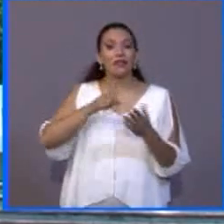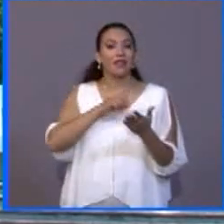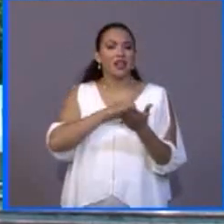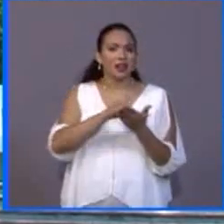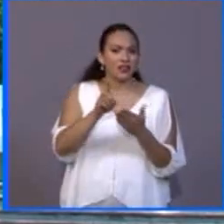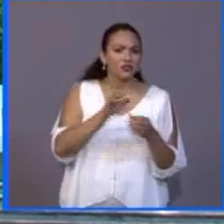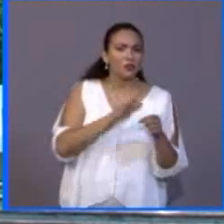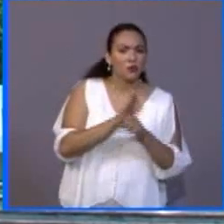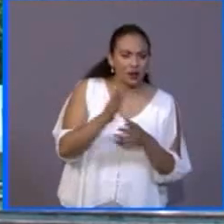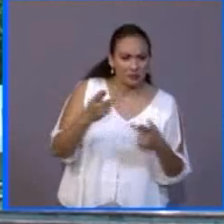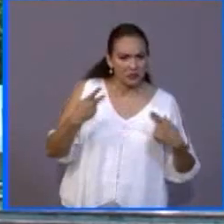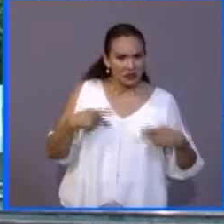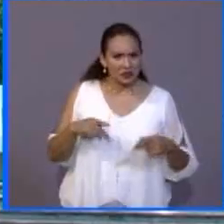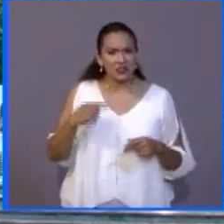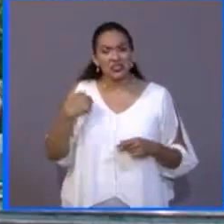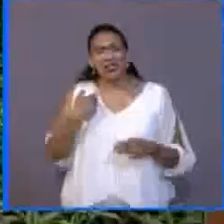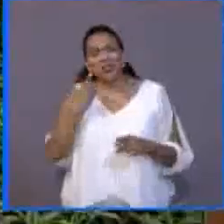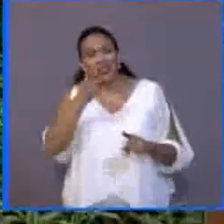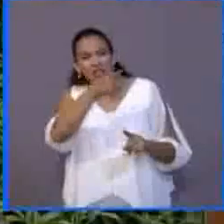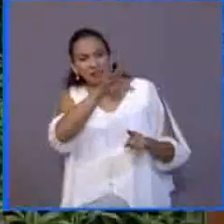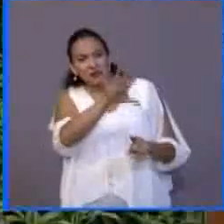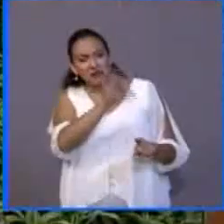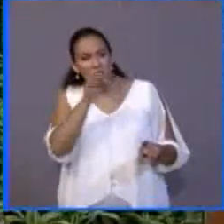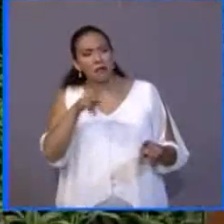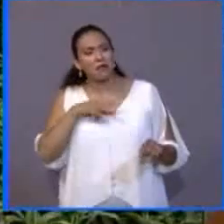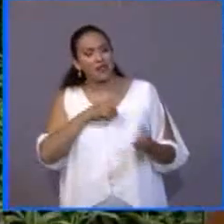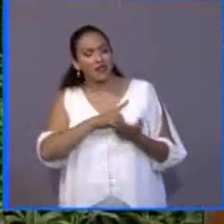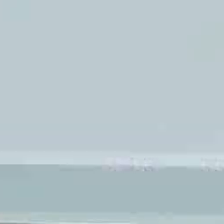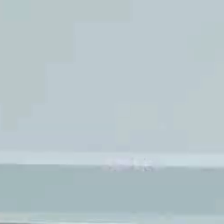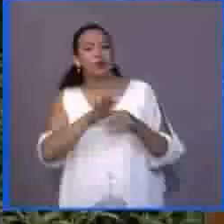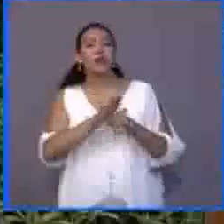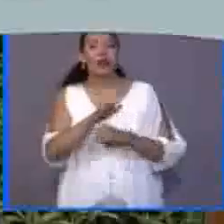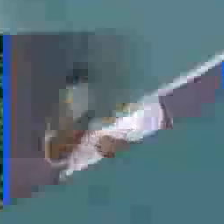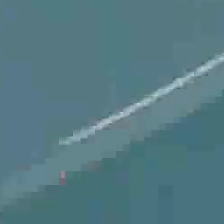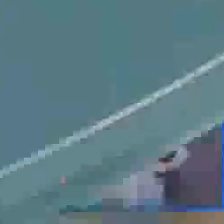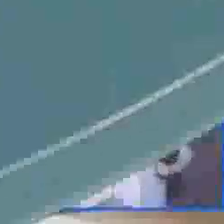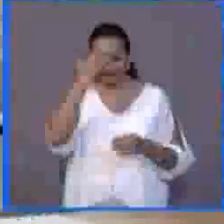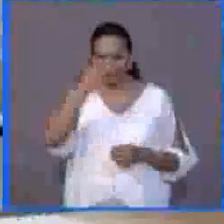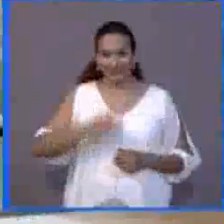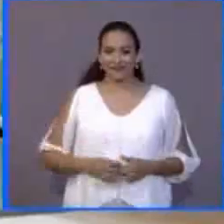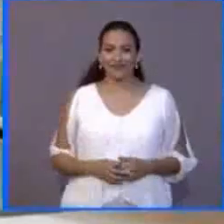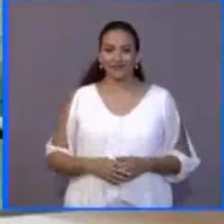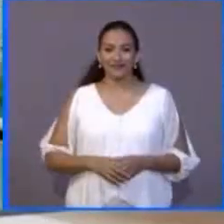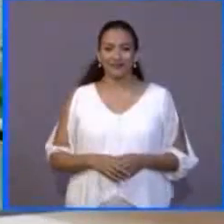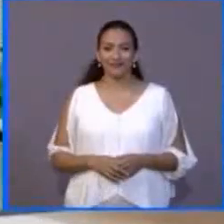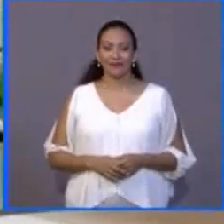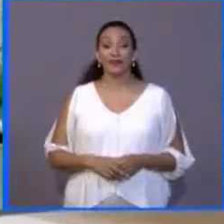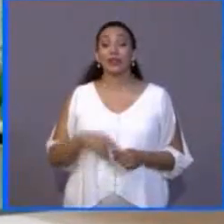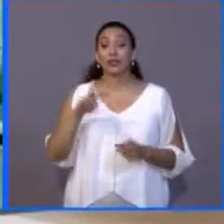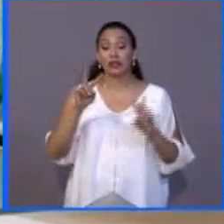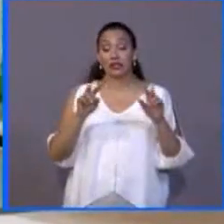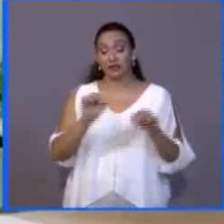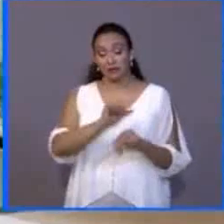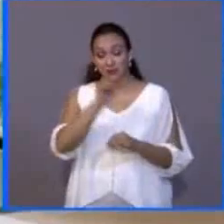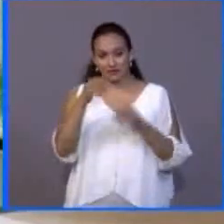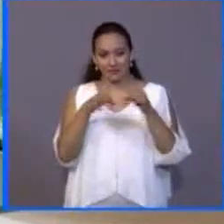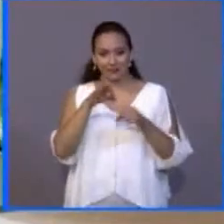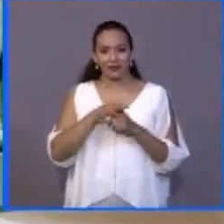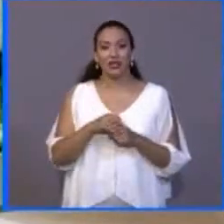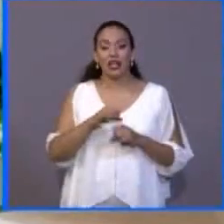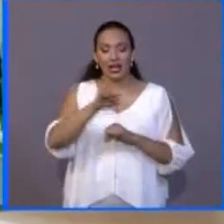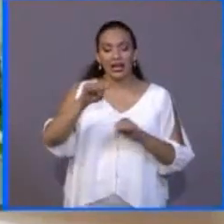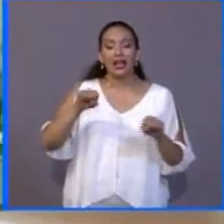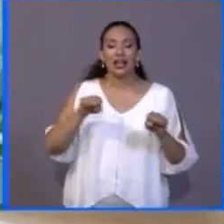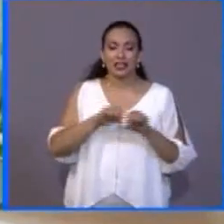le garantiza a la ciudadanía cada uno de ellos. En más temas electorales, la Sala